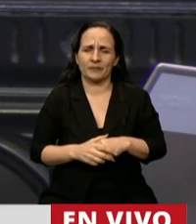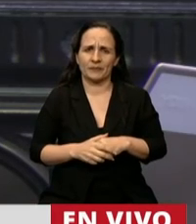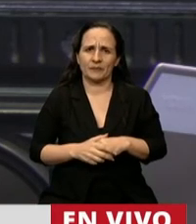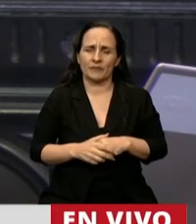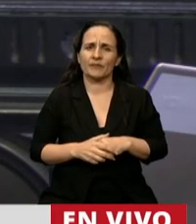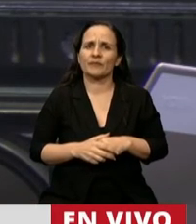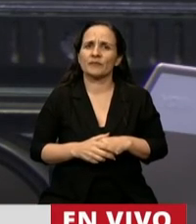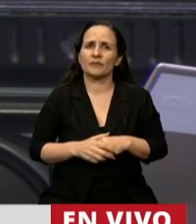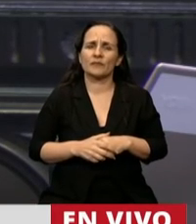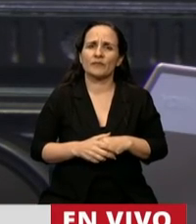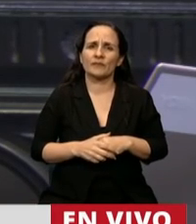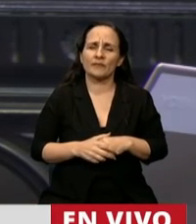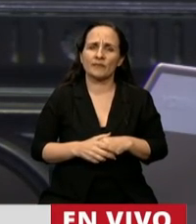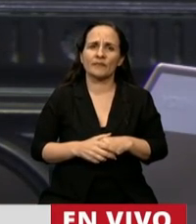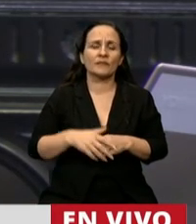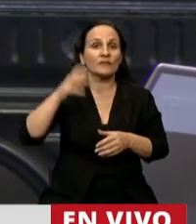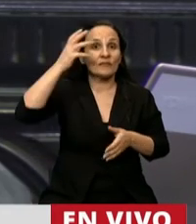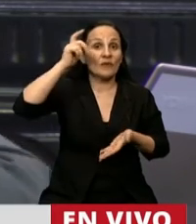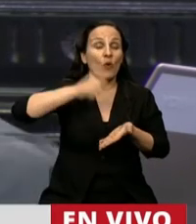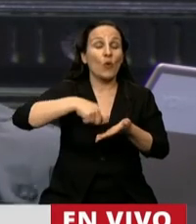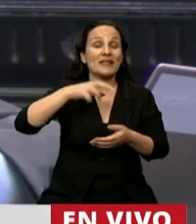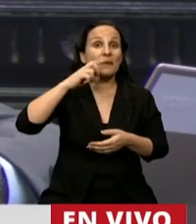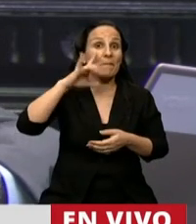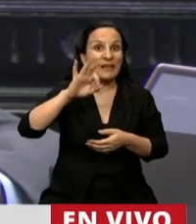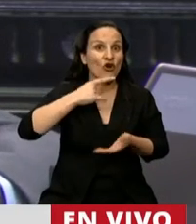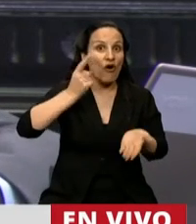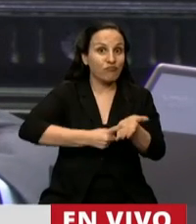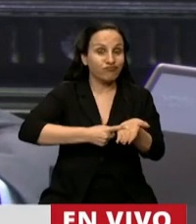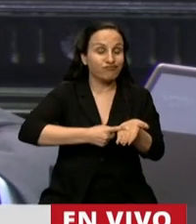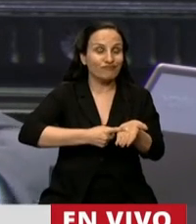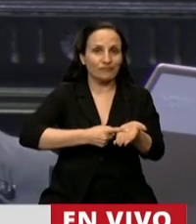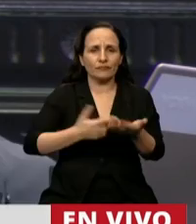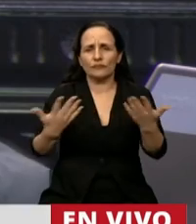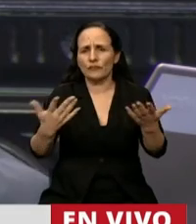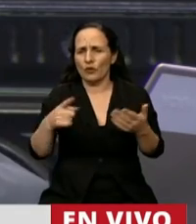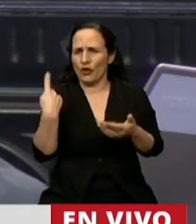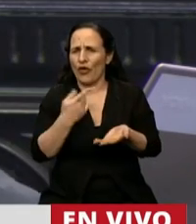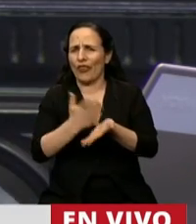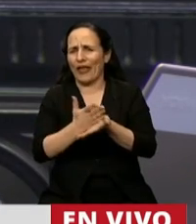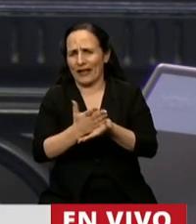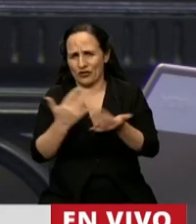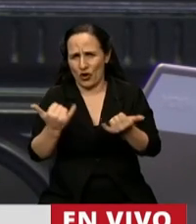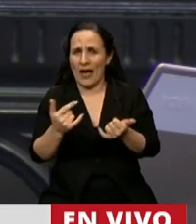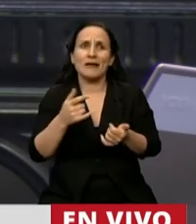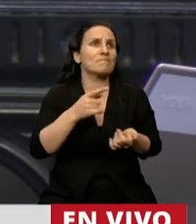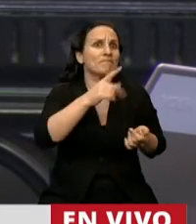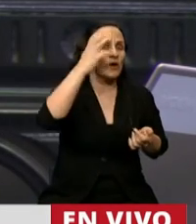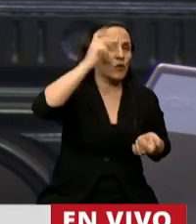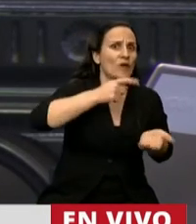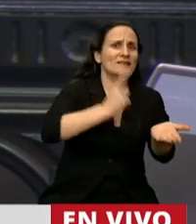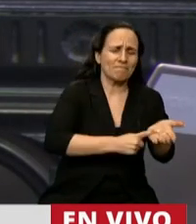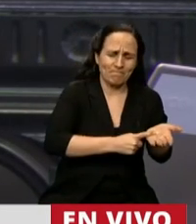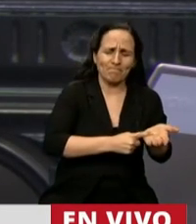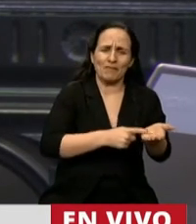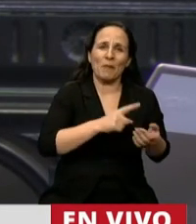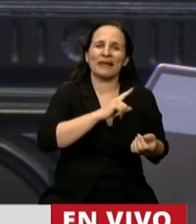El fallo de Lavie Pico, evidentemente, y tenemos todo el derecho, yo creo que los fallos judiciales hay que acatarlos, hay que respetar la independencia